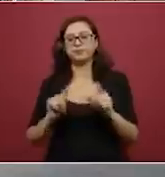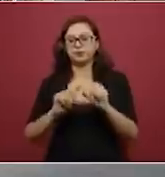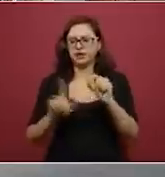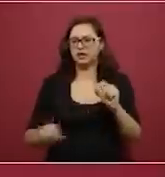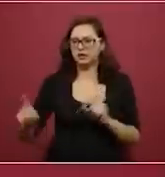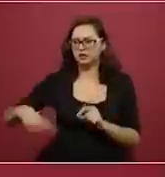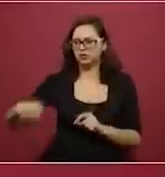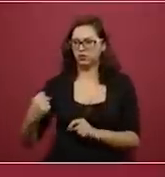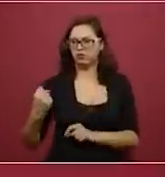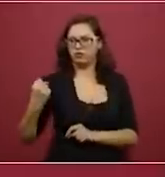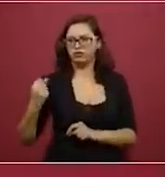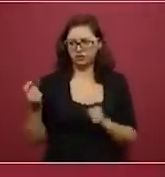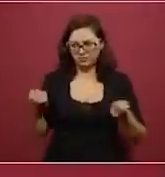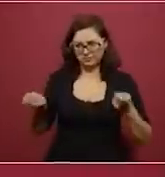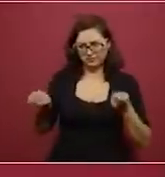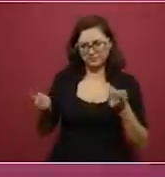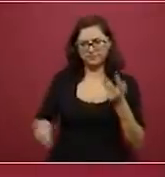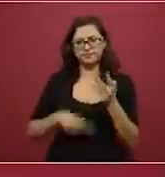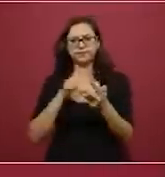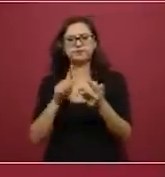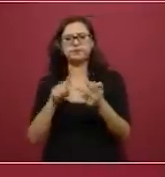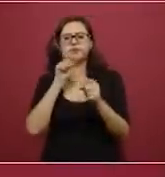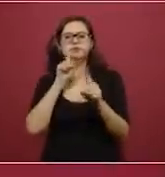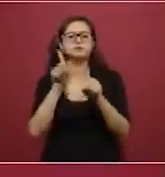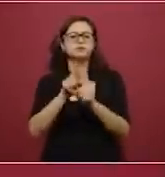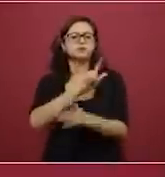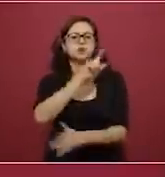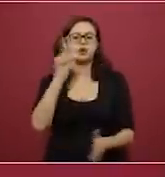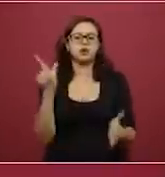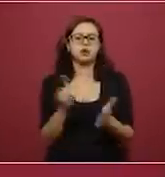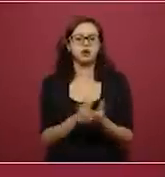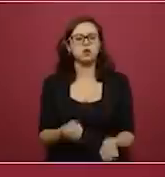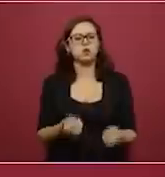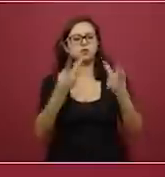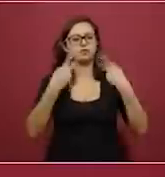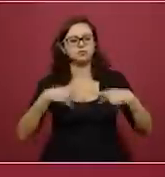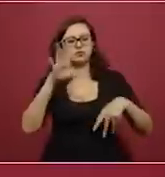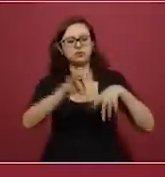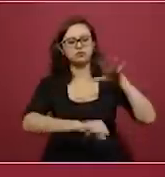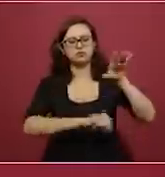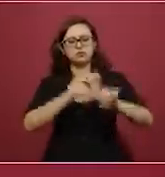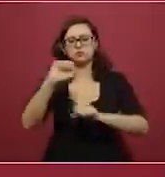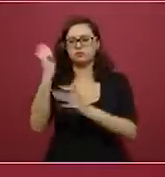fuerza y la ley sobre el registro de detenidos estaremos